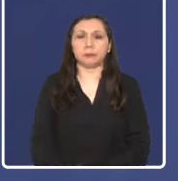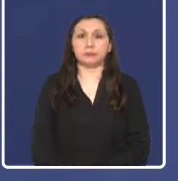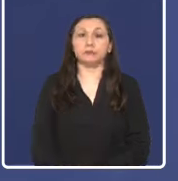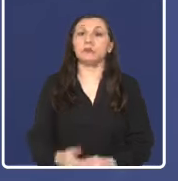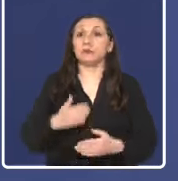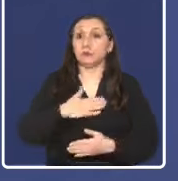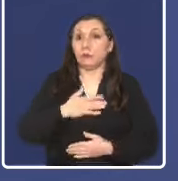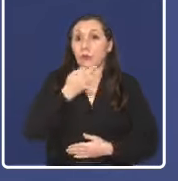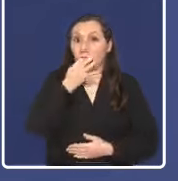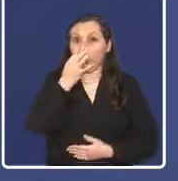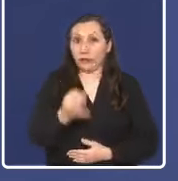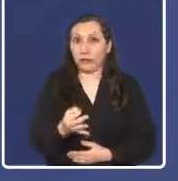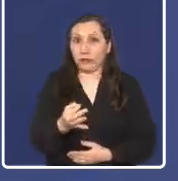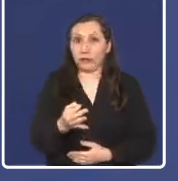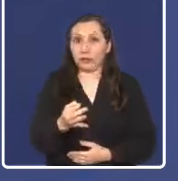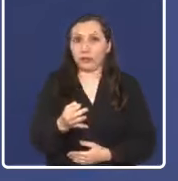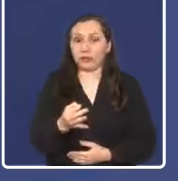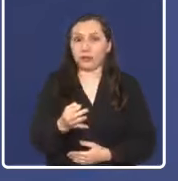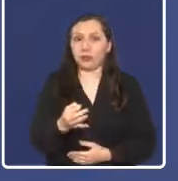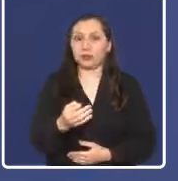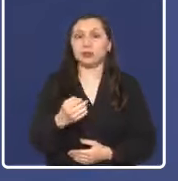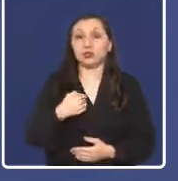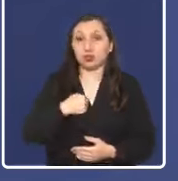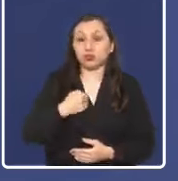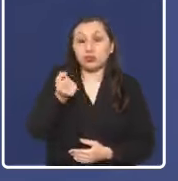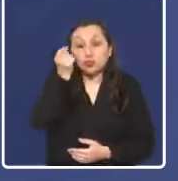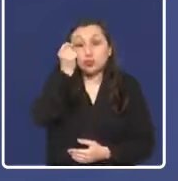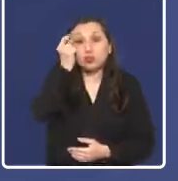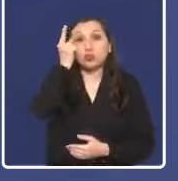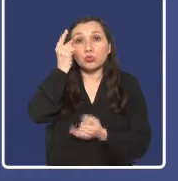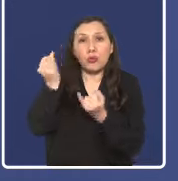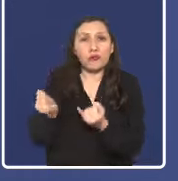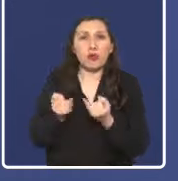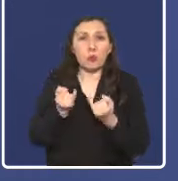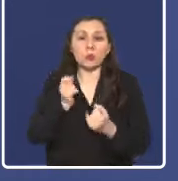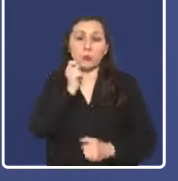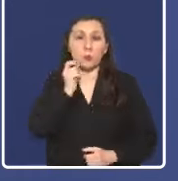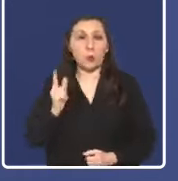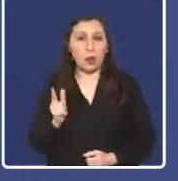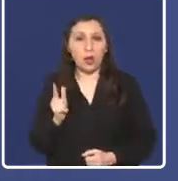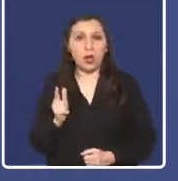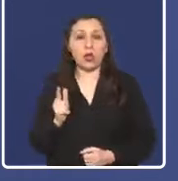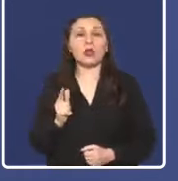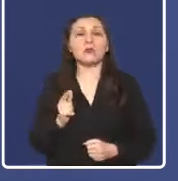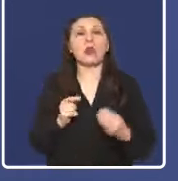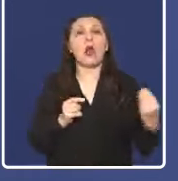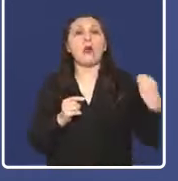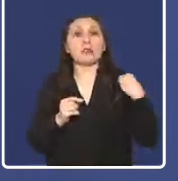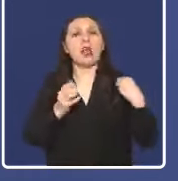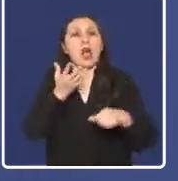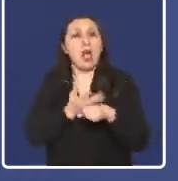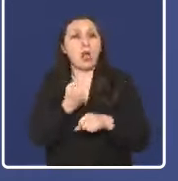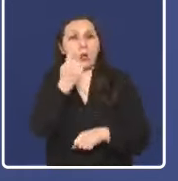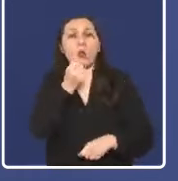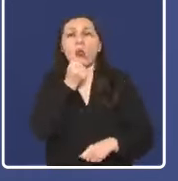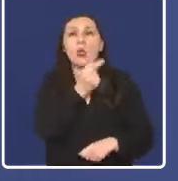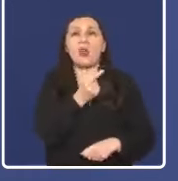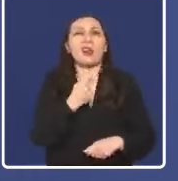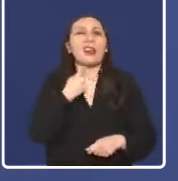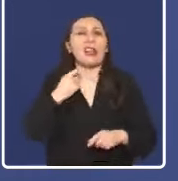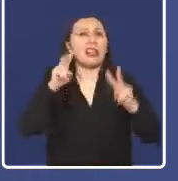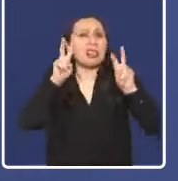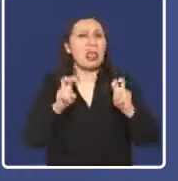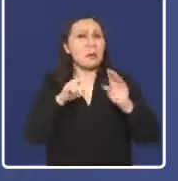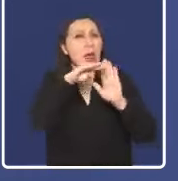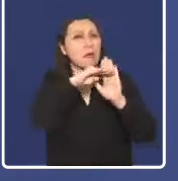Como les he señalado, de lo que tuve conocimiento fue de una denuncia, no del